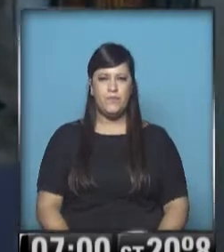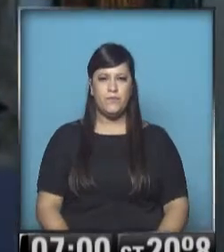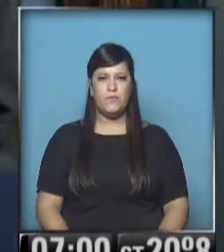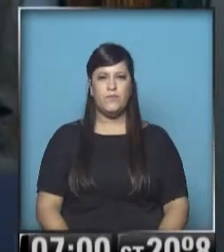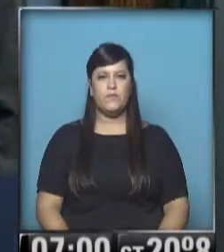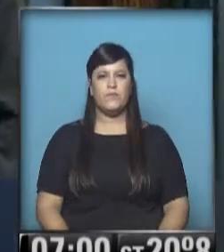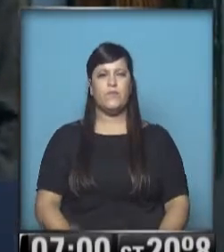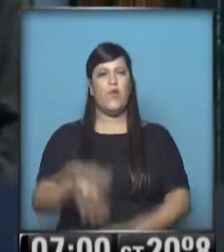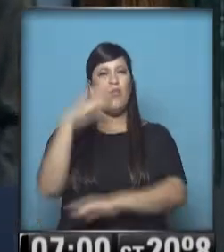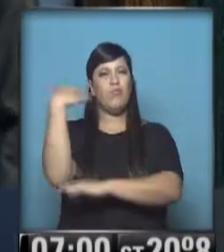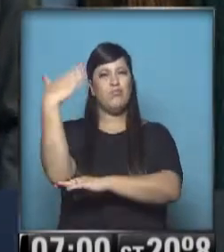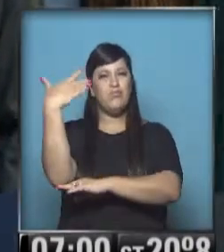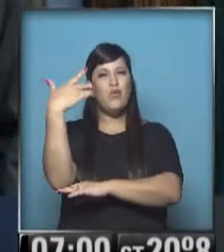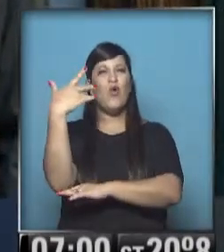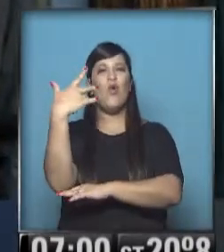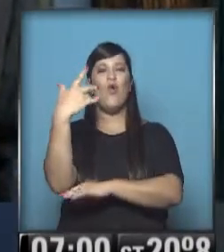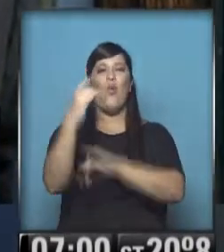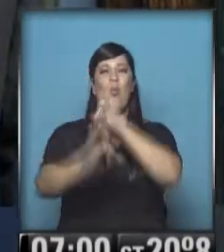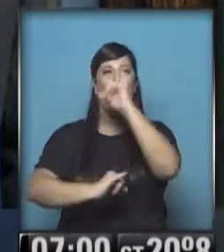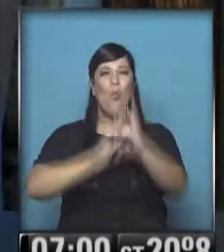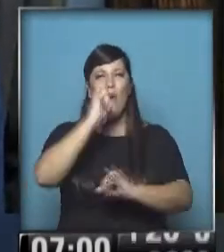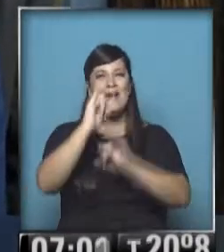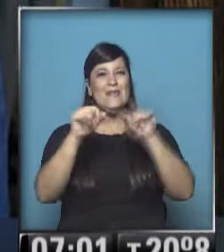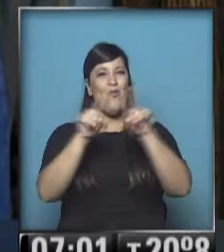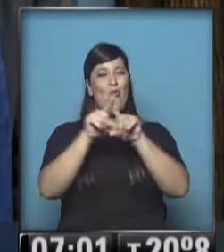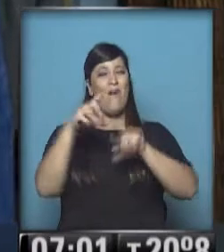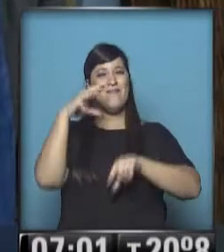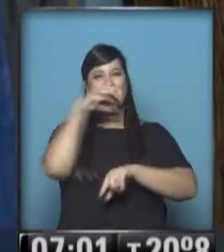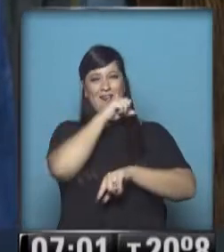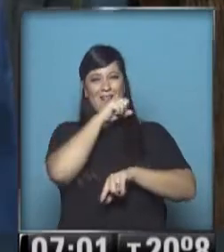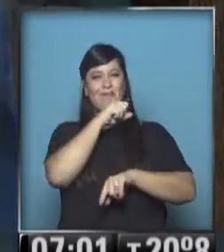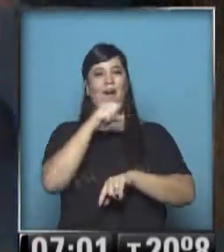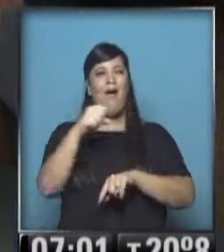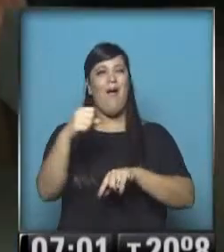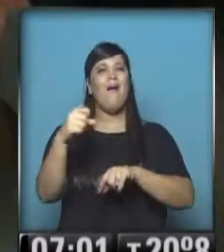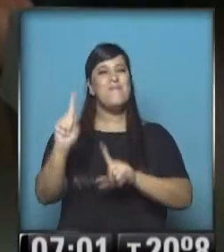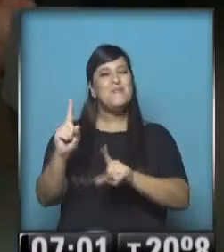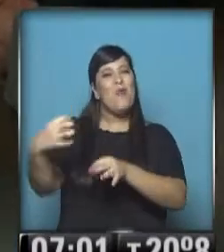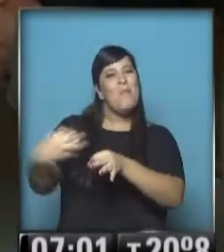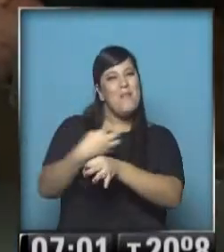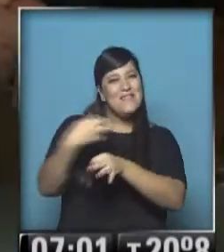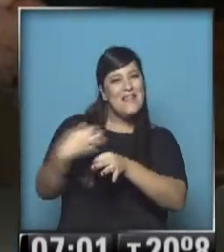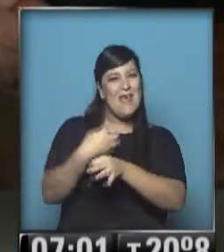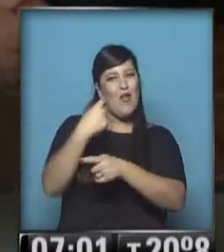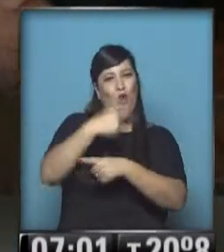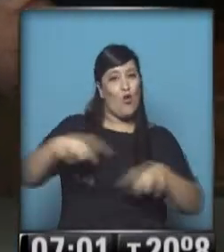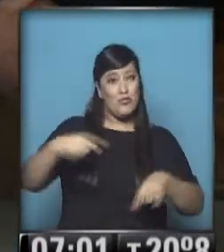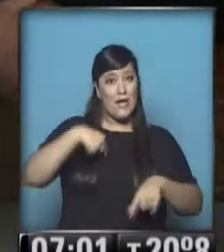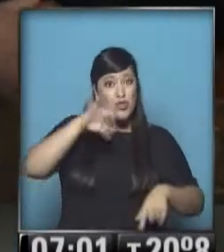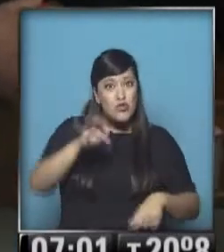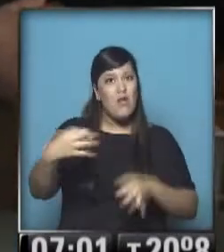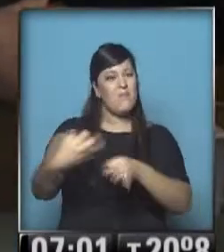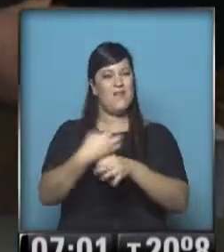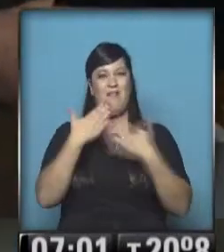Los cuentacuentos anónimos me enseñaron lo que sé. En la poca